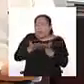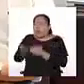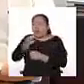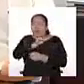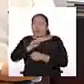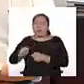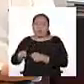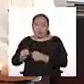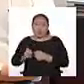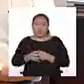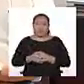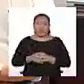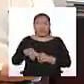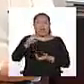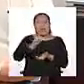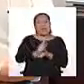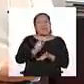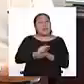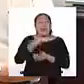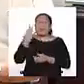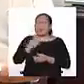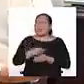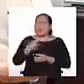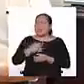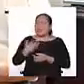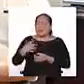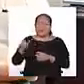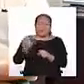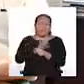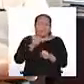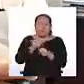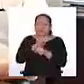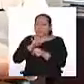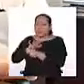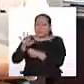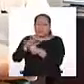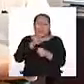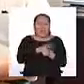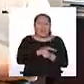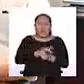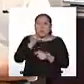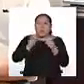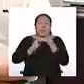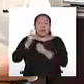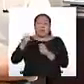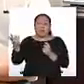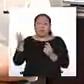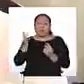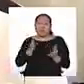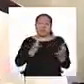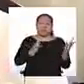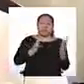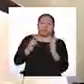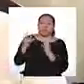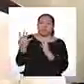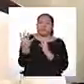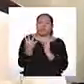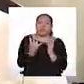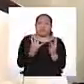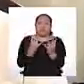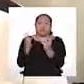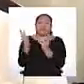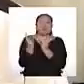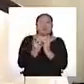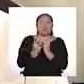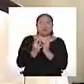asentamiento regular, siempre lleno de forasteros. Lima siempre fue de